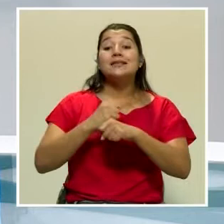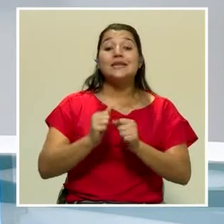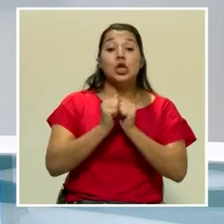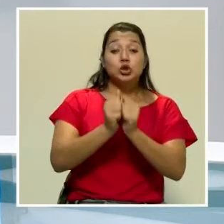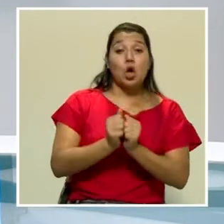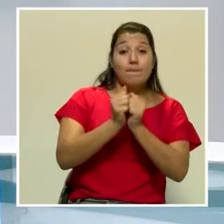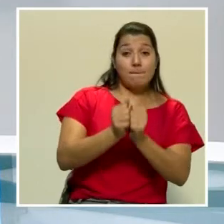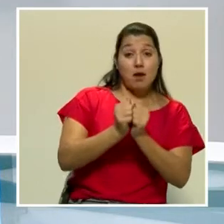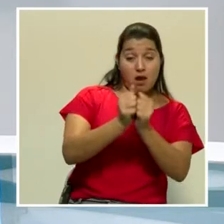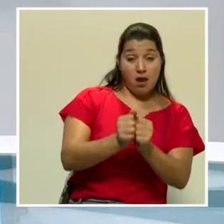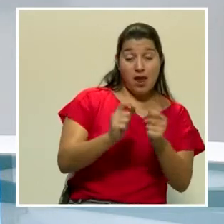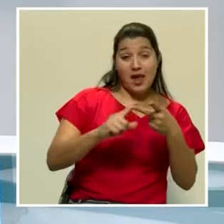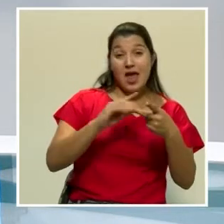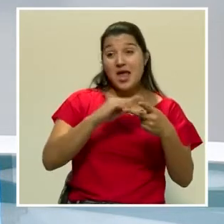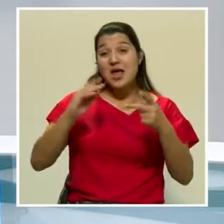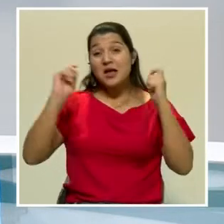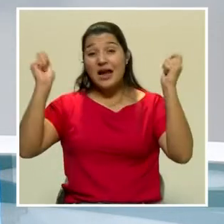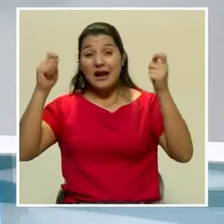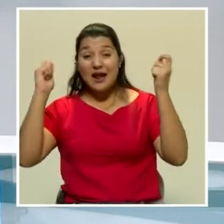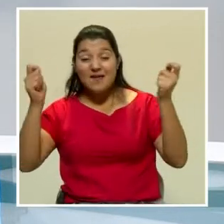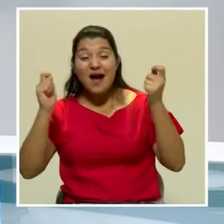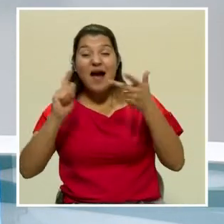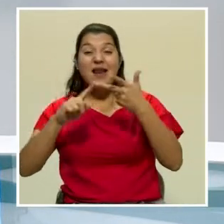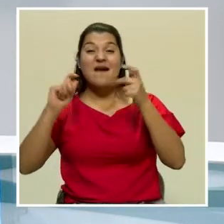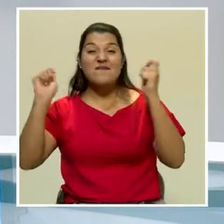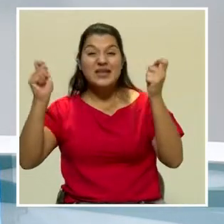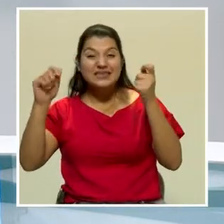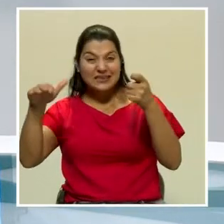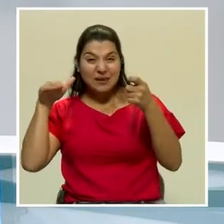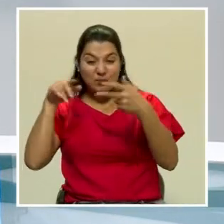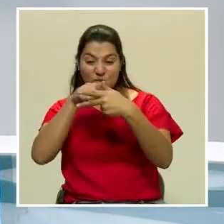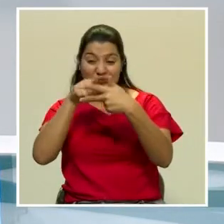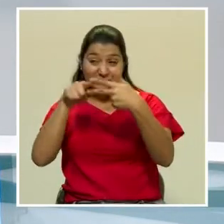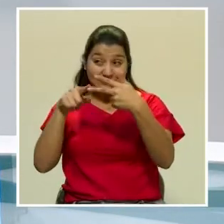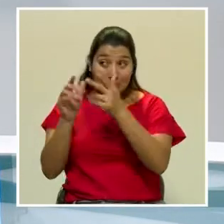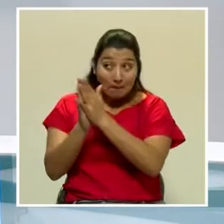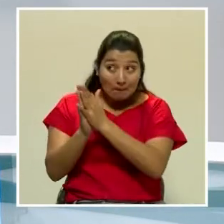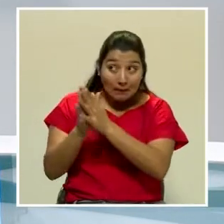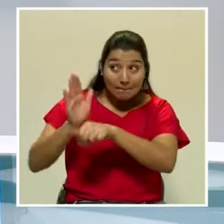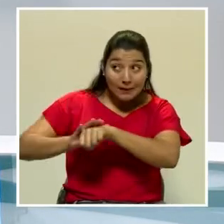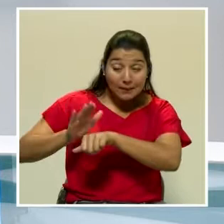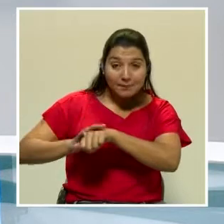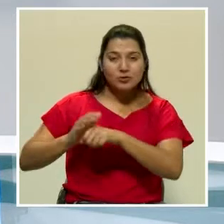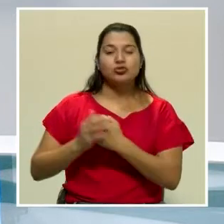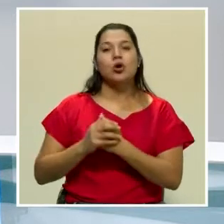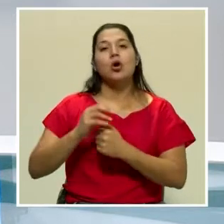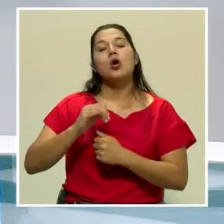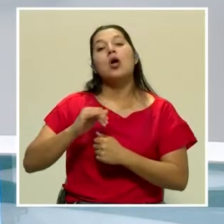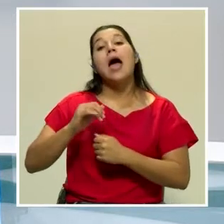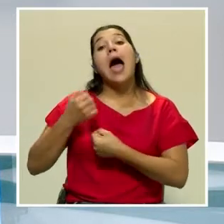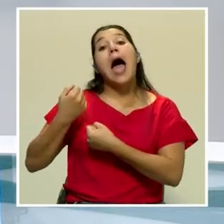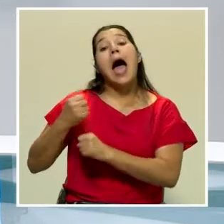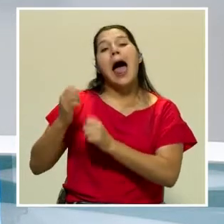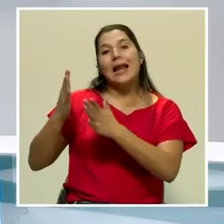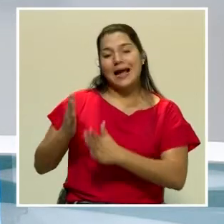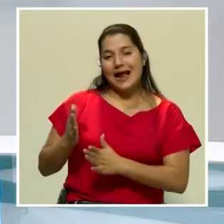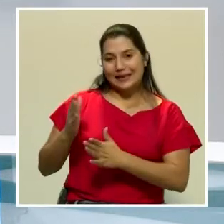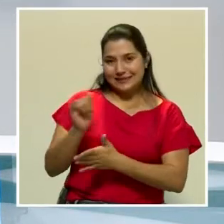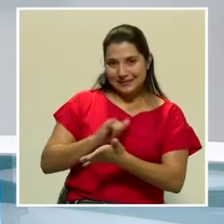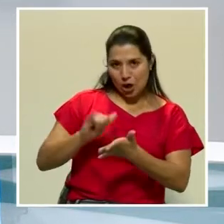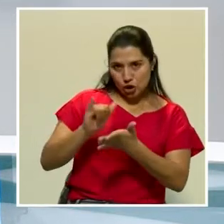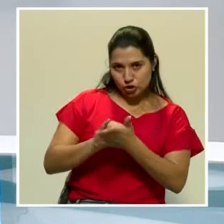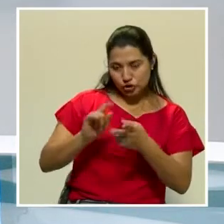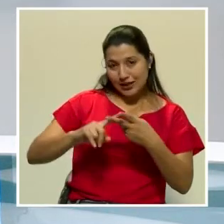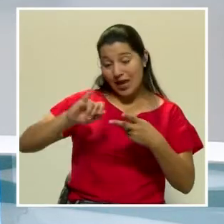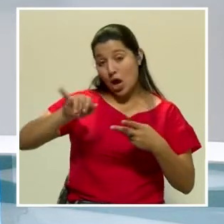y los festejos de Zapote. Johnny Araya, alcalde de San José, Jorge Villalobos, organizador